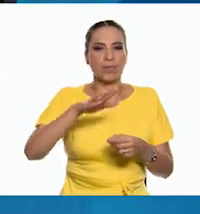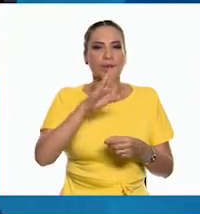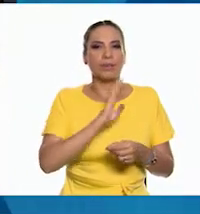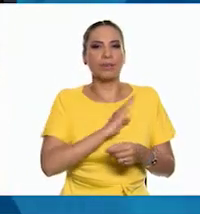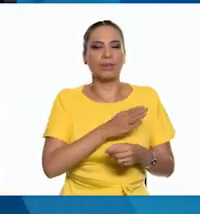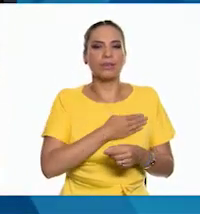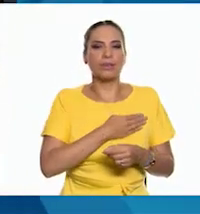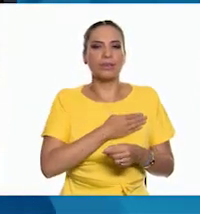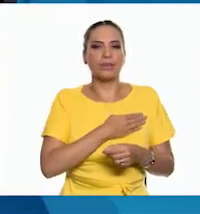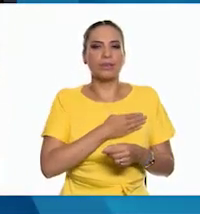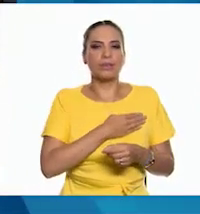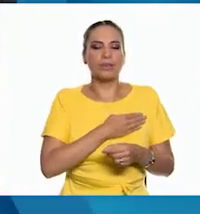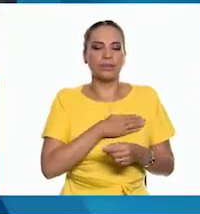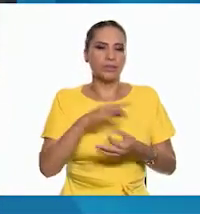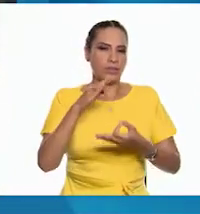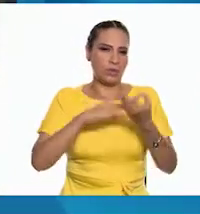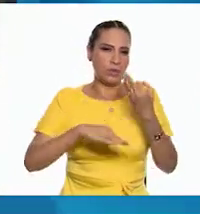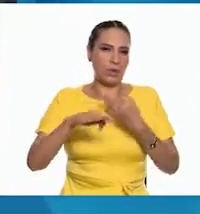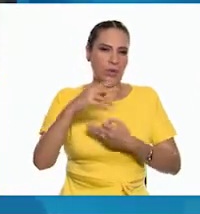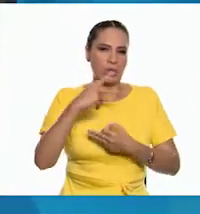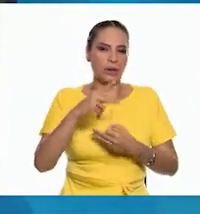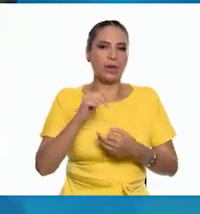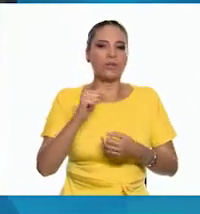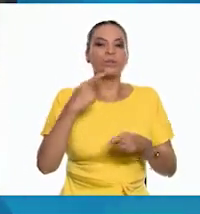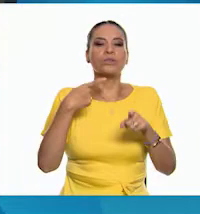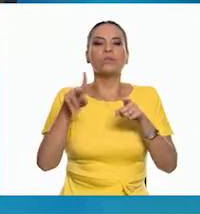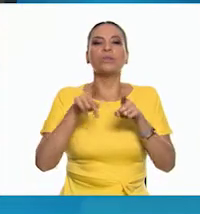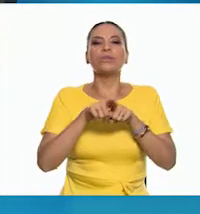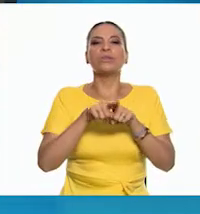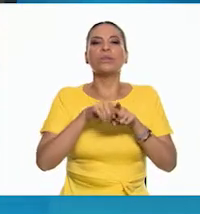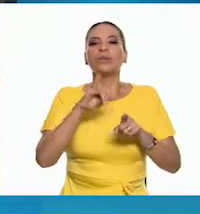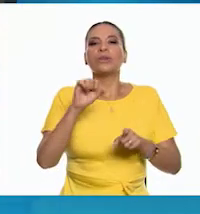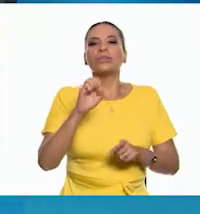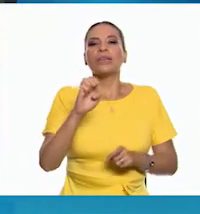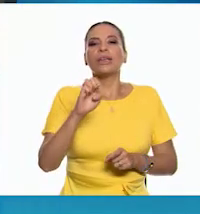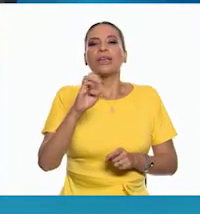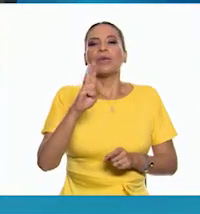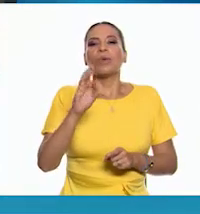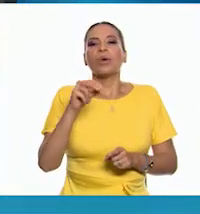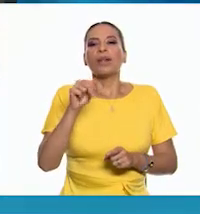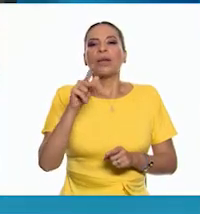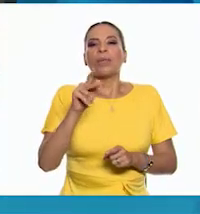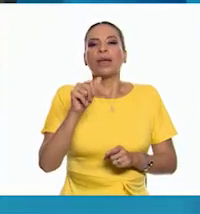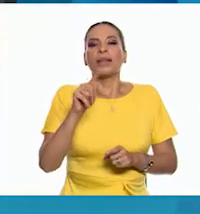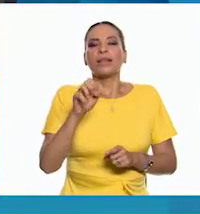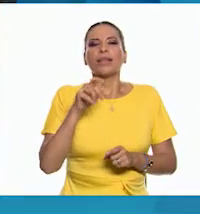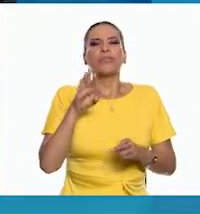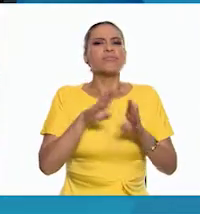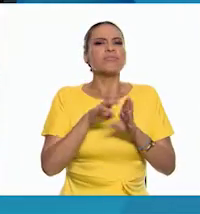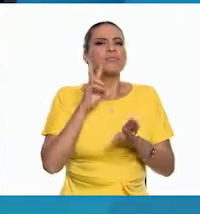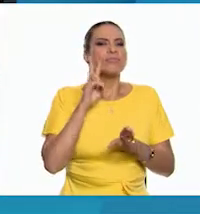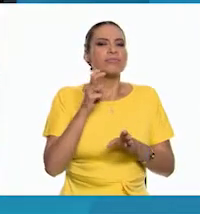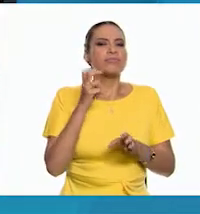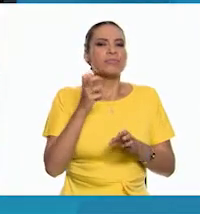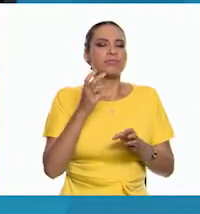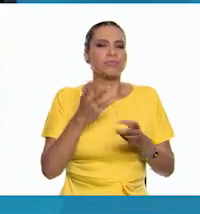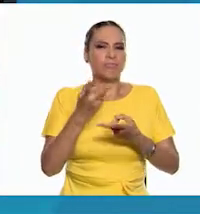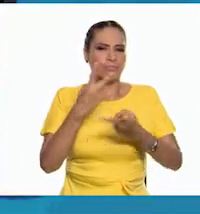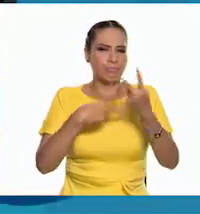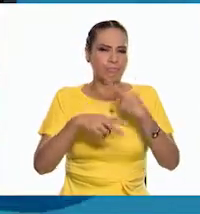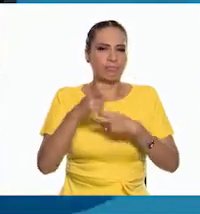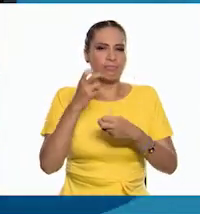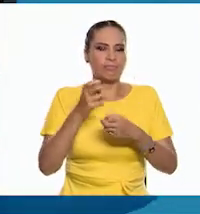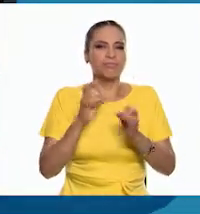español, digamos, de todo el imperio español, a su hermano José Bonaparte. ¿Cómo ves esta